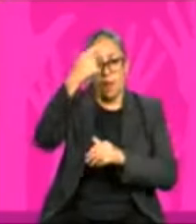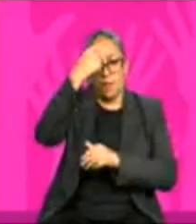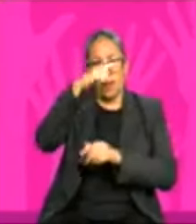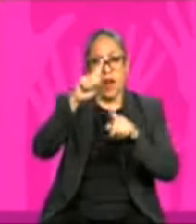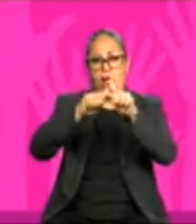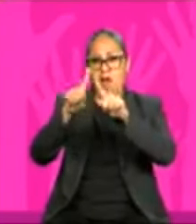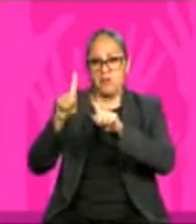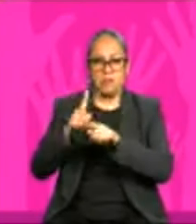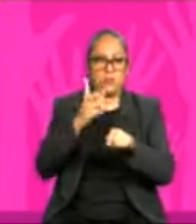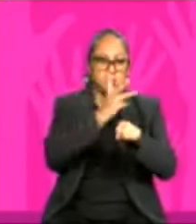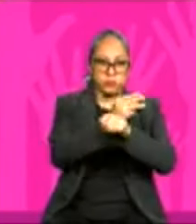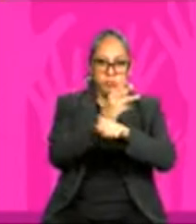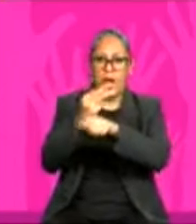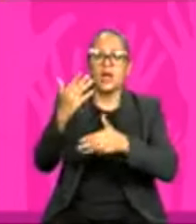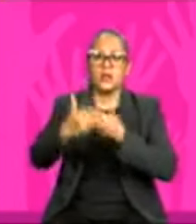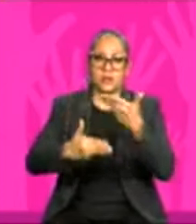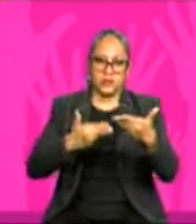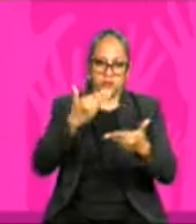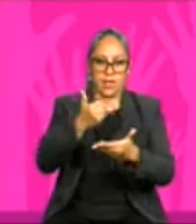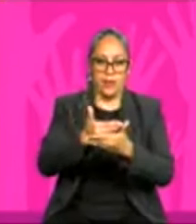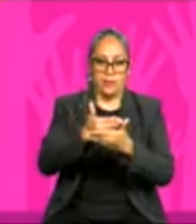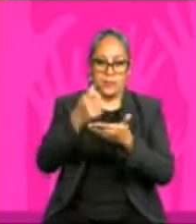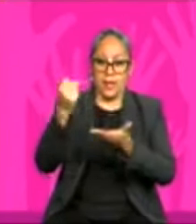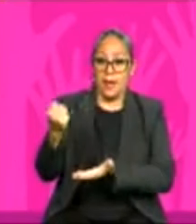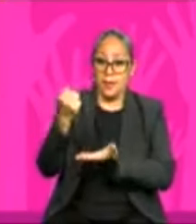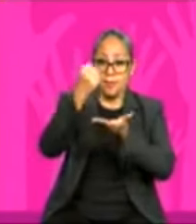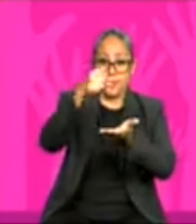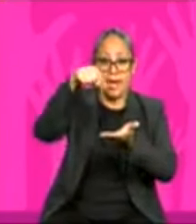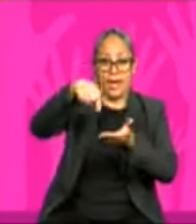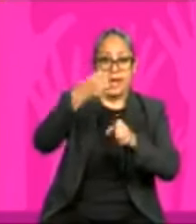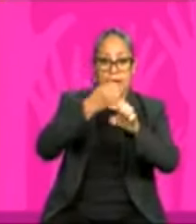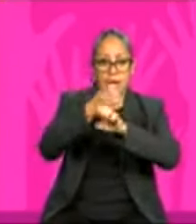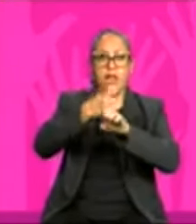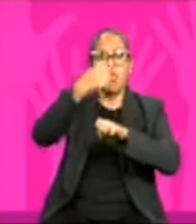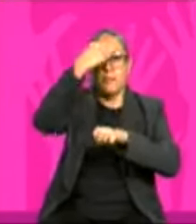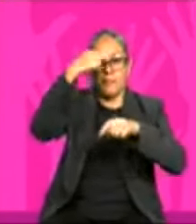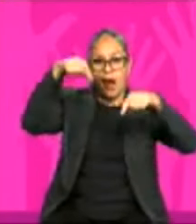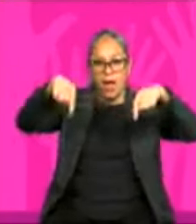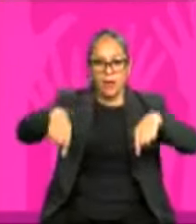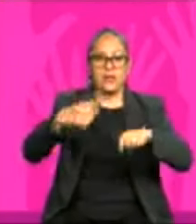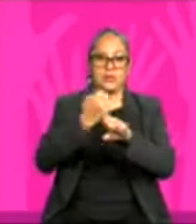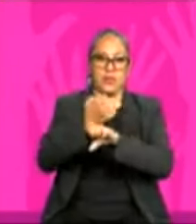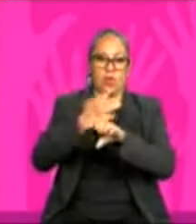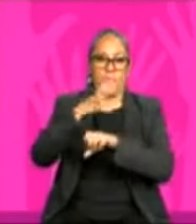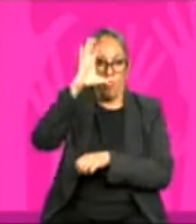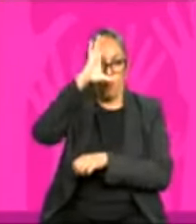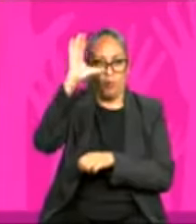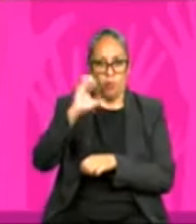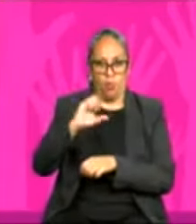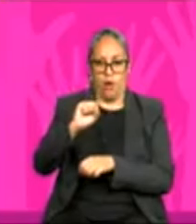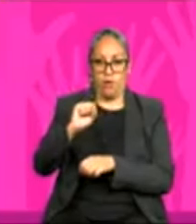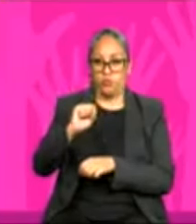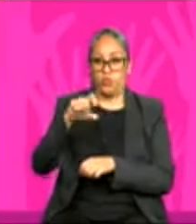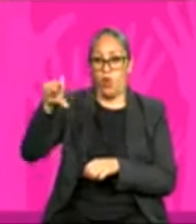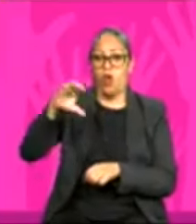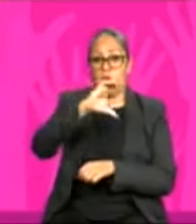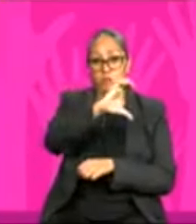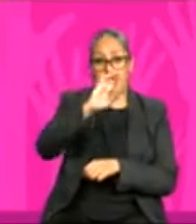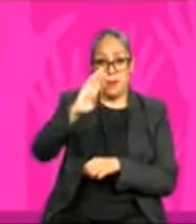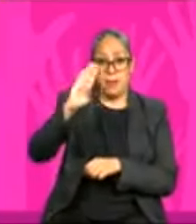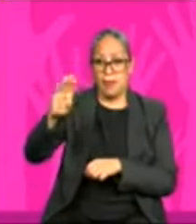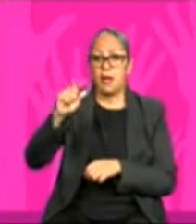de obras y servicios, que el presupuesto de Morelos se quede en el estado. Los funcionarios de Cuauhtémoc Blanco se han